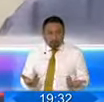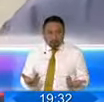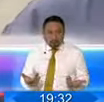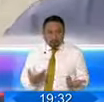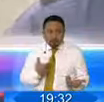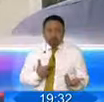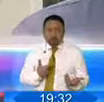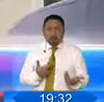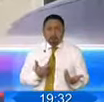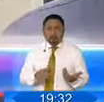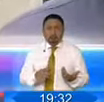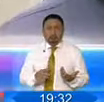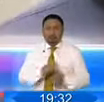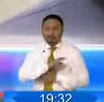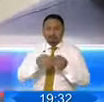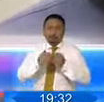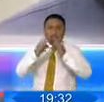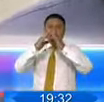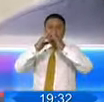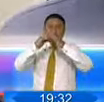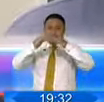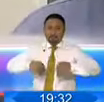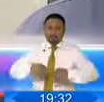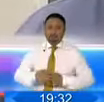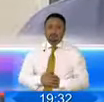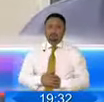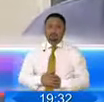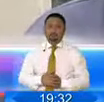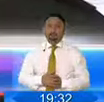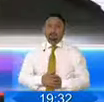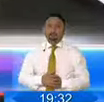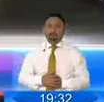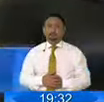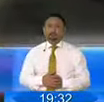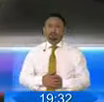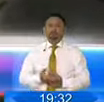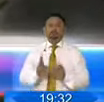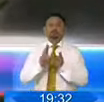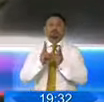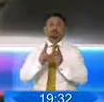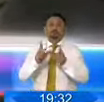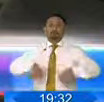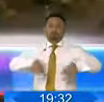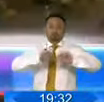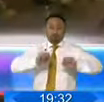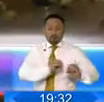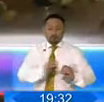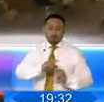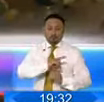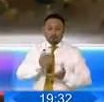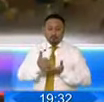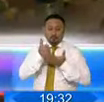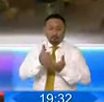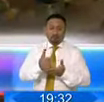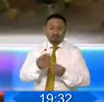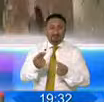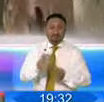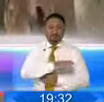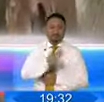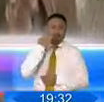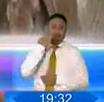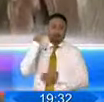pude salir, ya todo quedó ya, todo me aplastó encima mío. Los vecinos del sector se organizaron y le brindaron una mano a esta madre